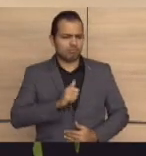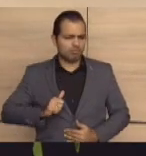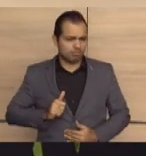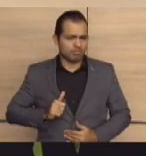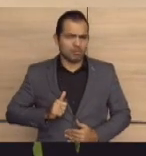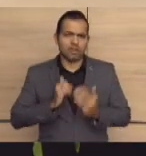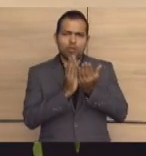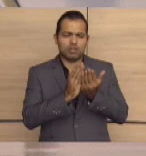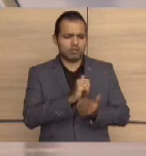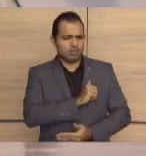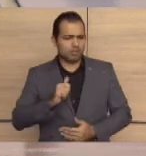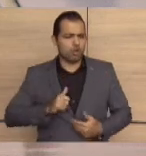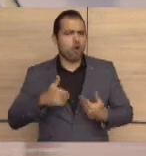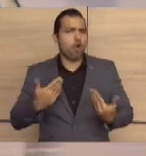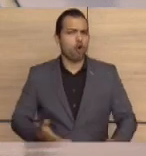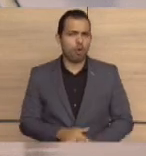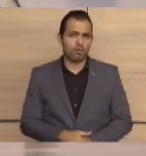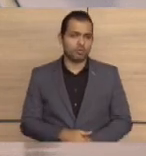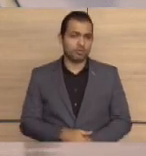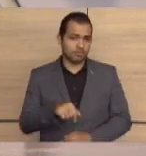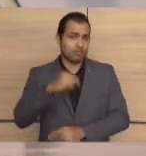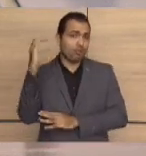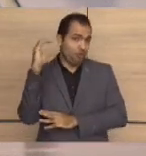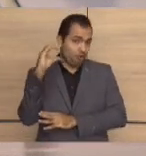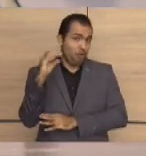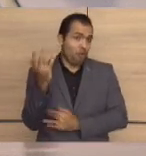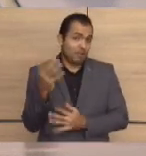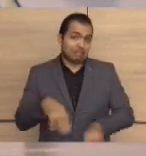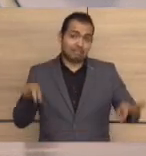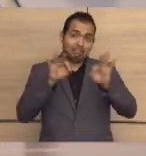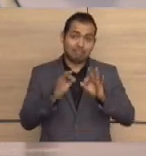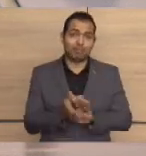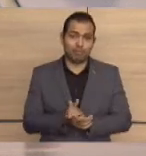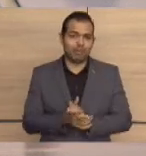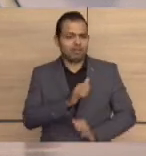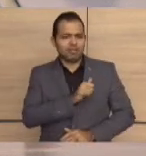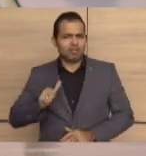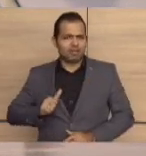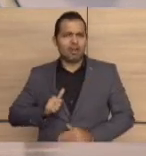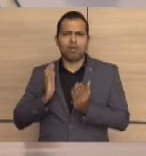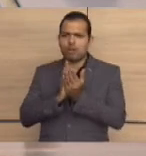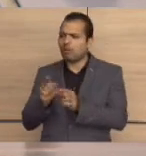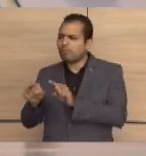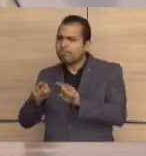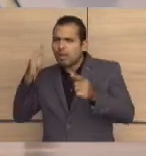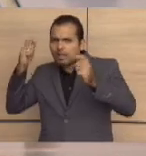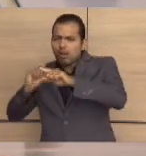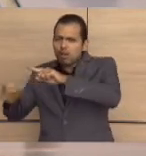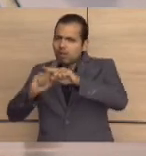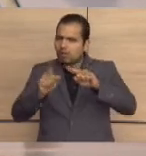que nuestro país goza y en el cual nosotros hemos sido absolutamente respetuosos, pero que hay que consolidar para